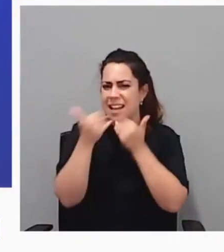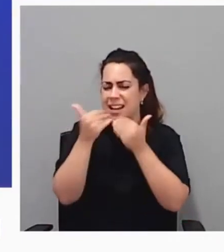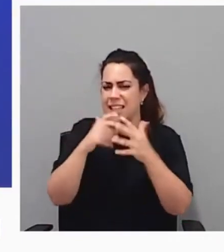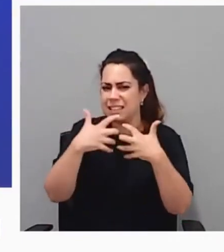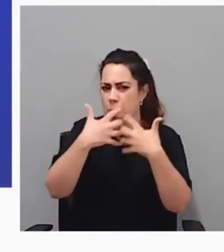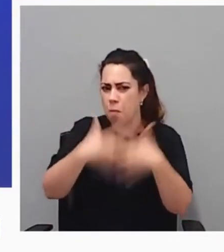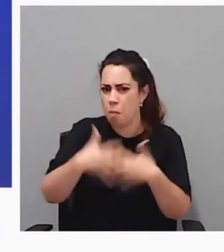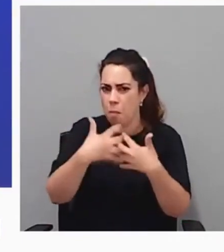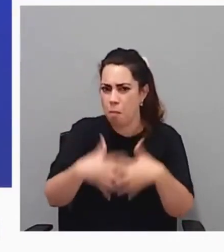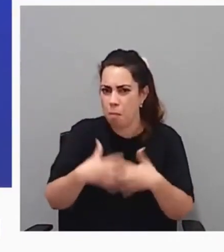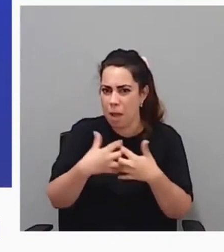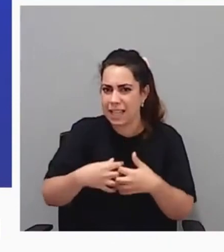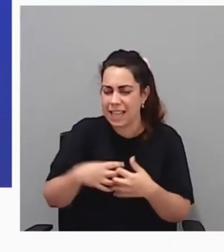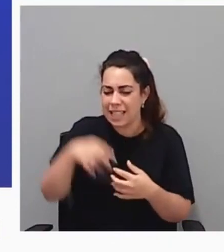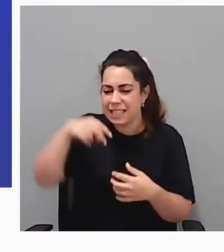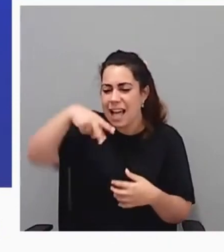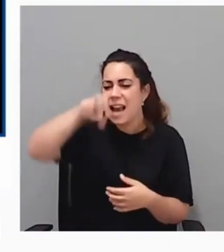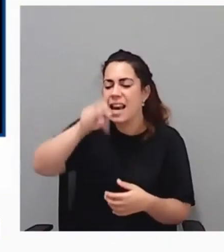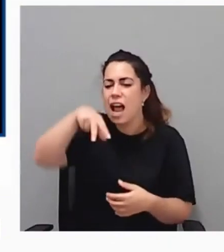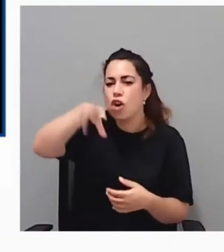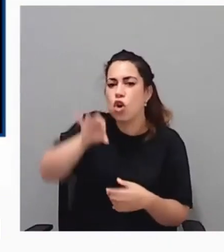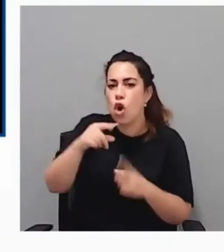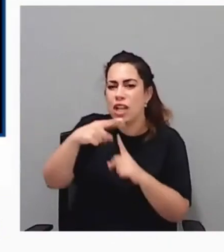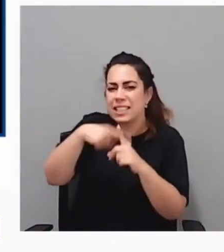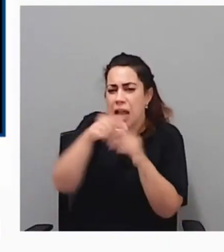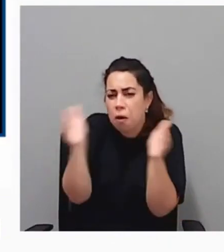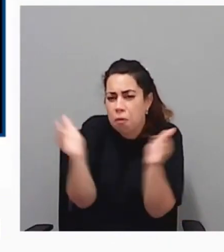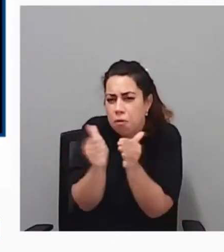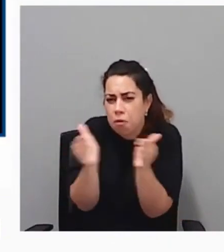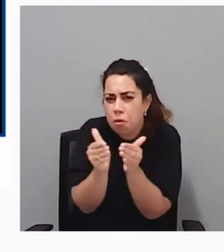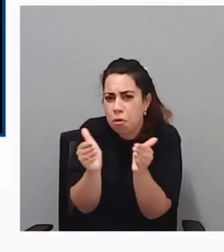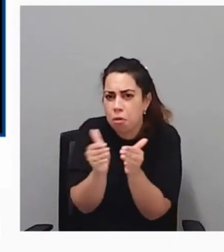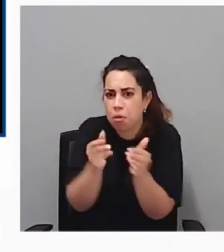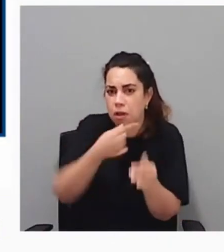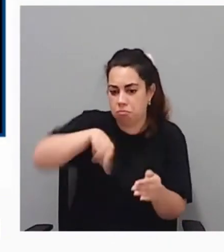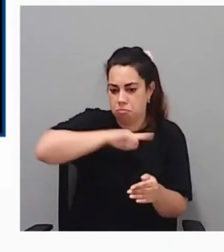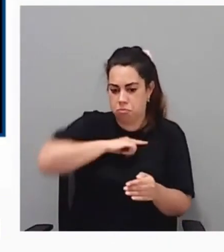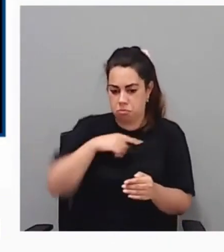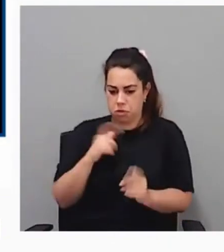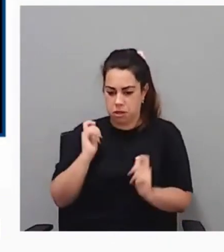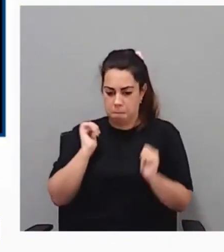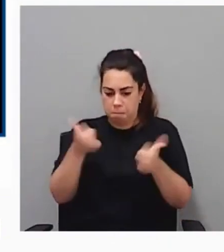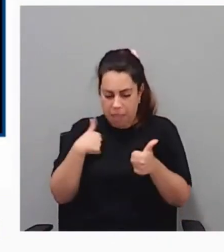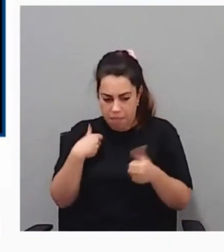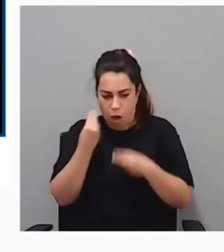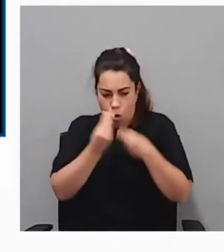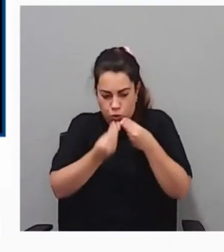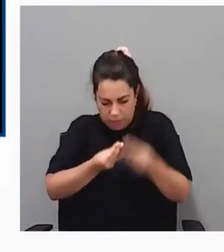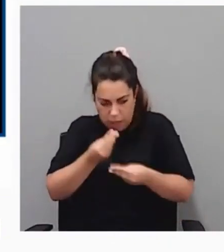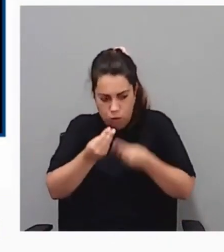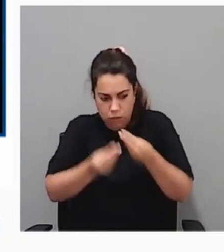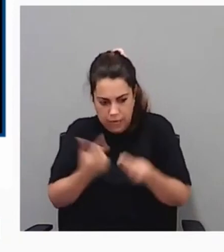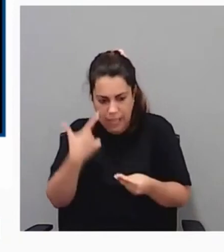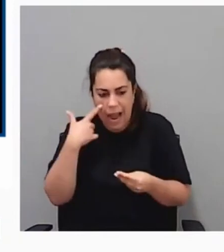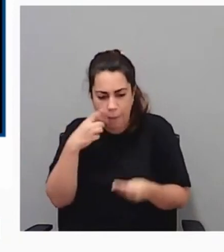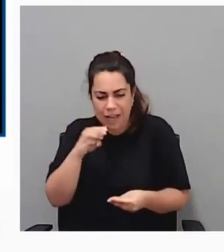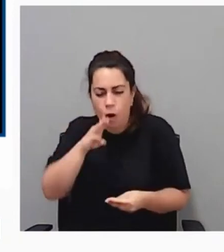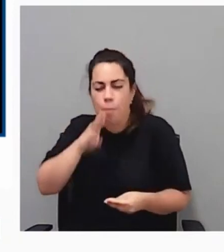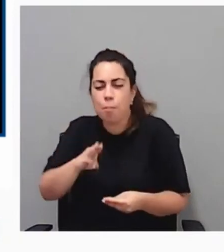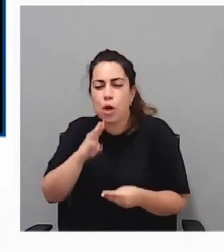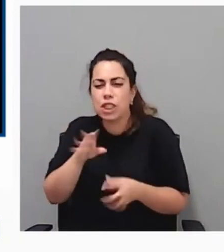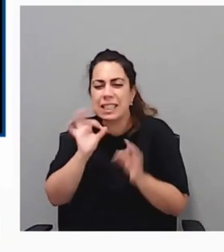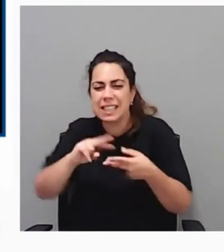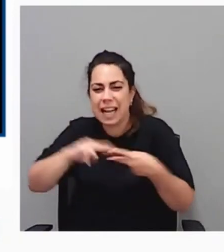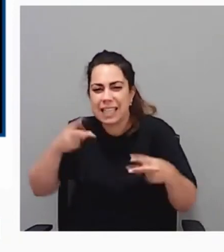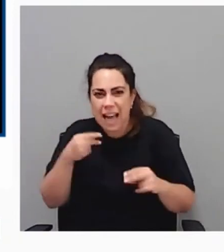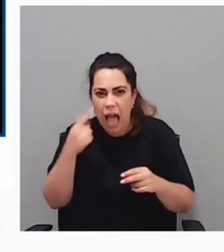en la nanoescala. Y muchos de nosotros empezamos a usarlas para investigar las proteínas, el DNA. No su forma, que es